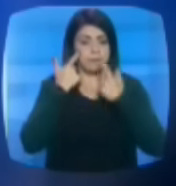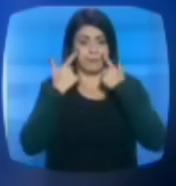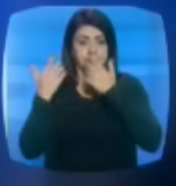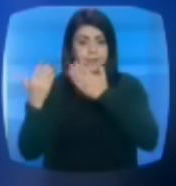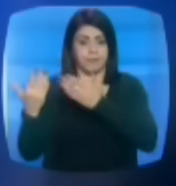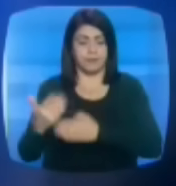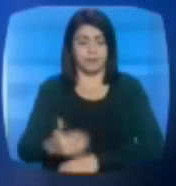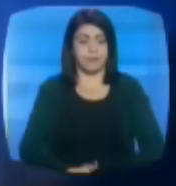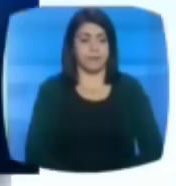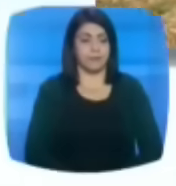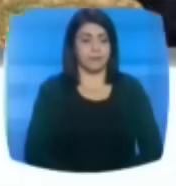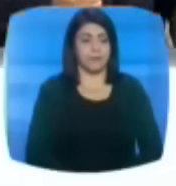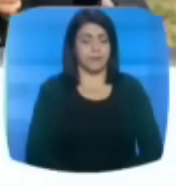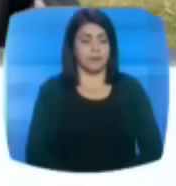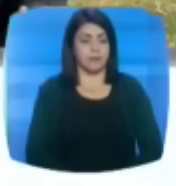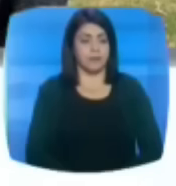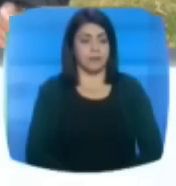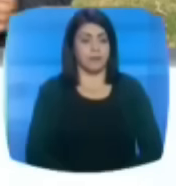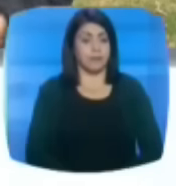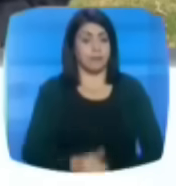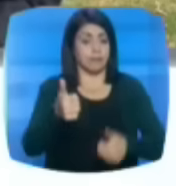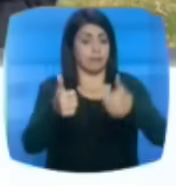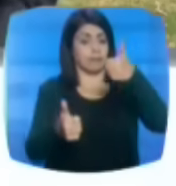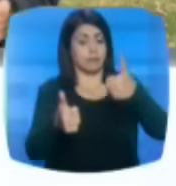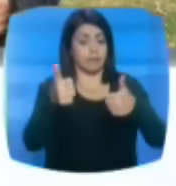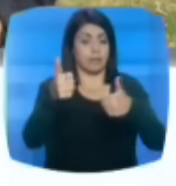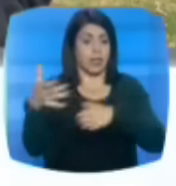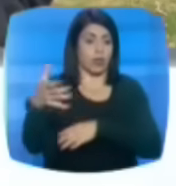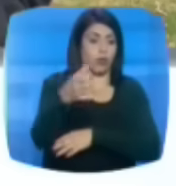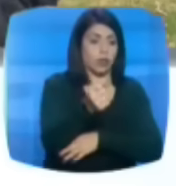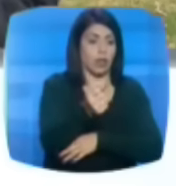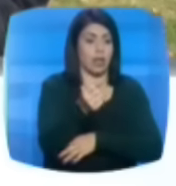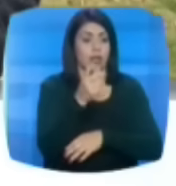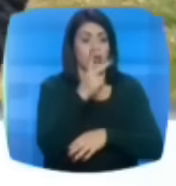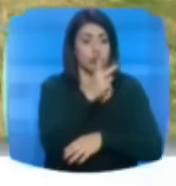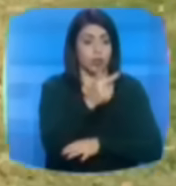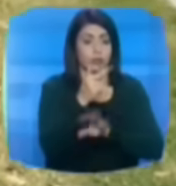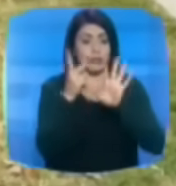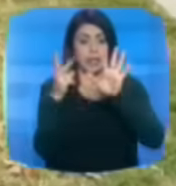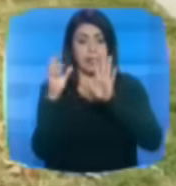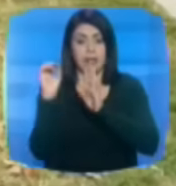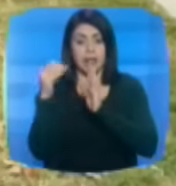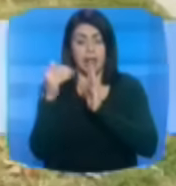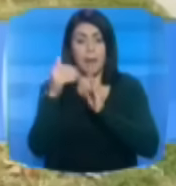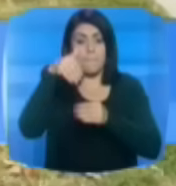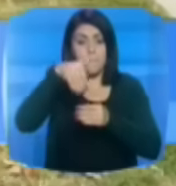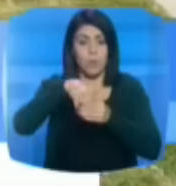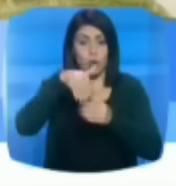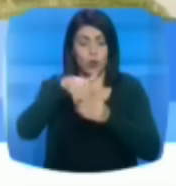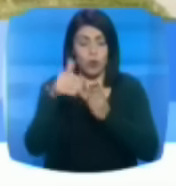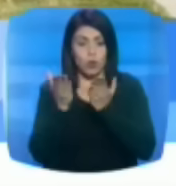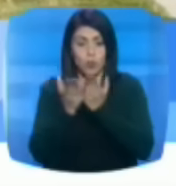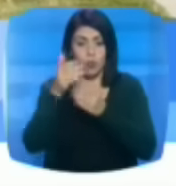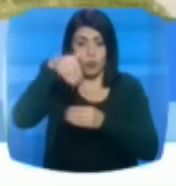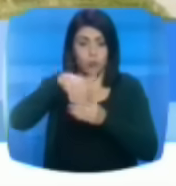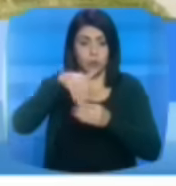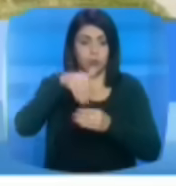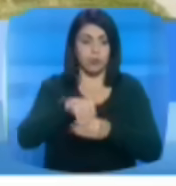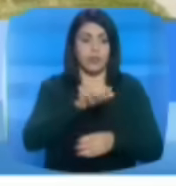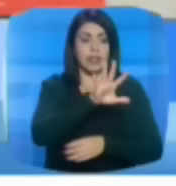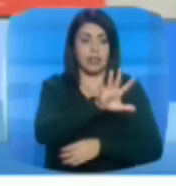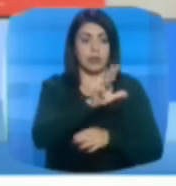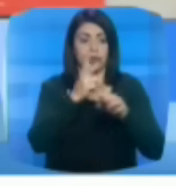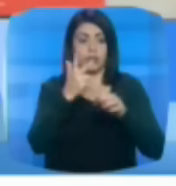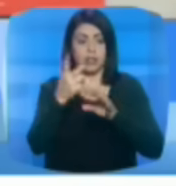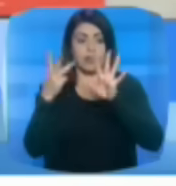Adelante, Sofía. Uno de los dos debe conseguir como mínimo 270 votos del colegio electoral de un total de